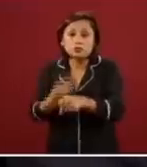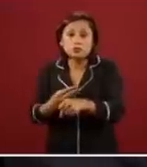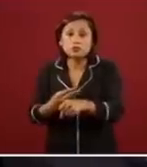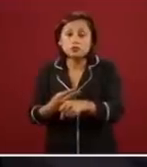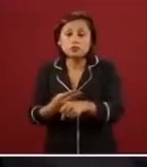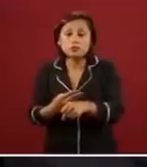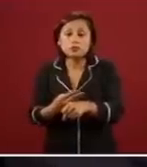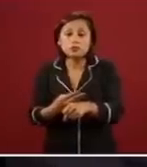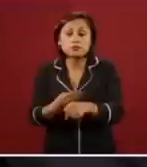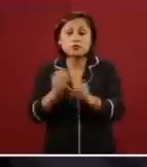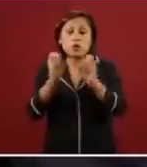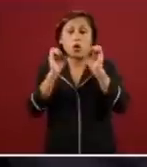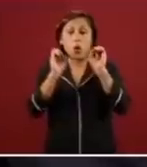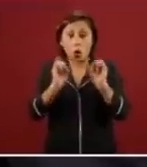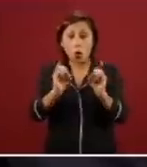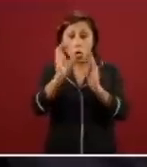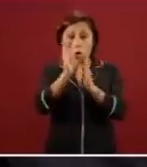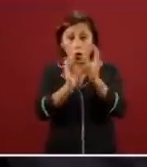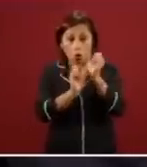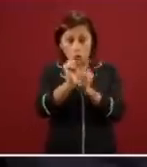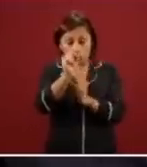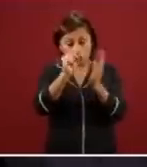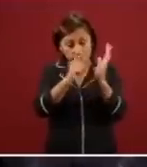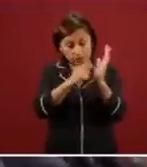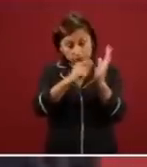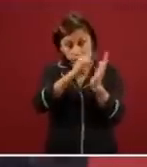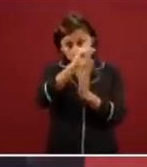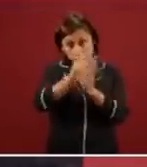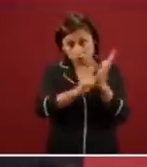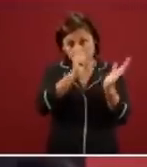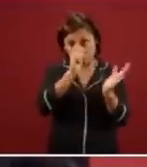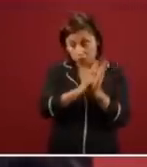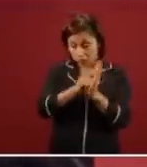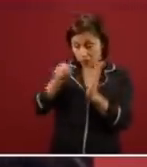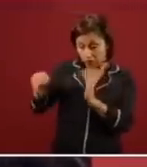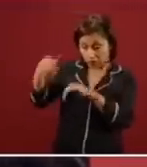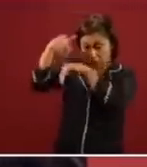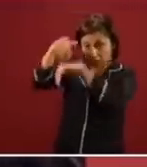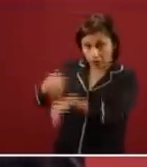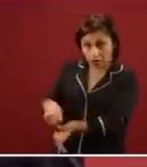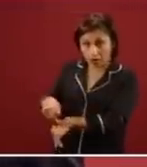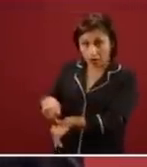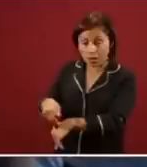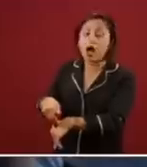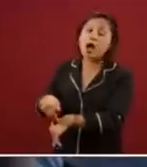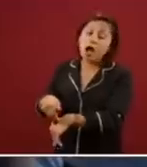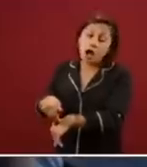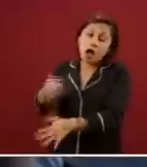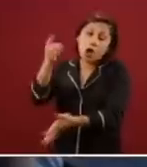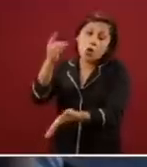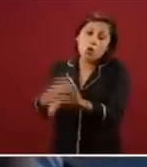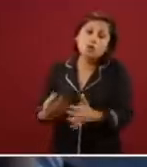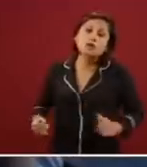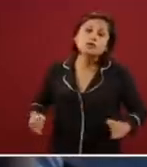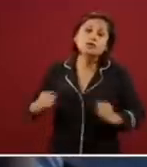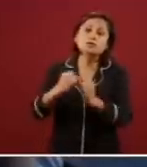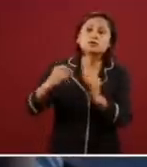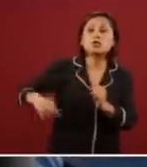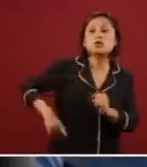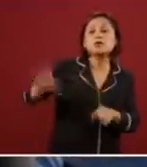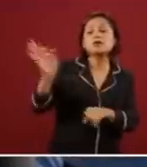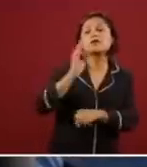ley en lo que corresponde a instituciones del gobierno federal. Vamos